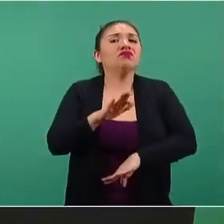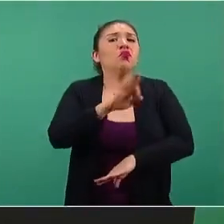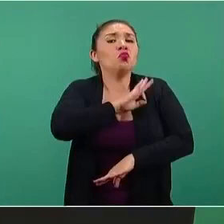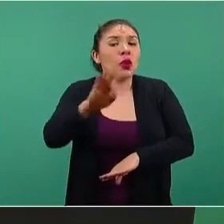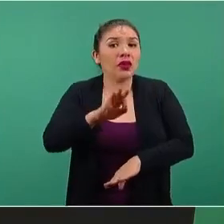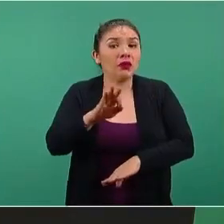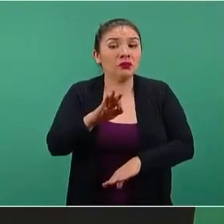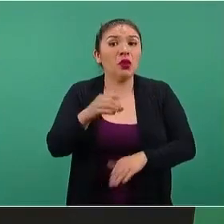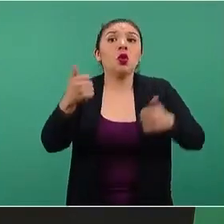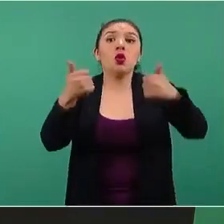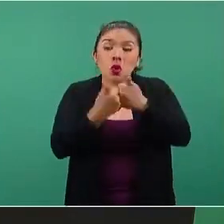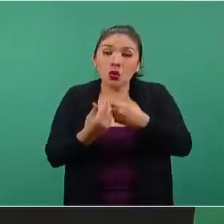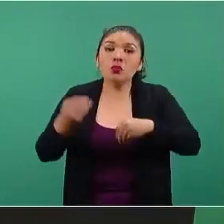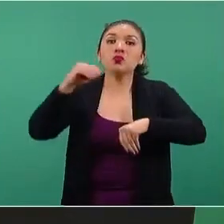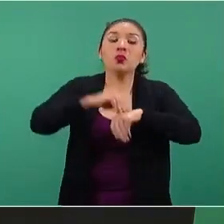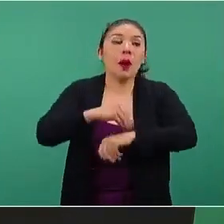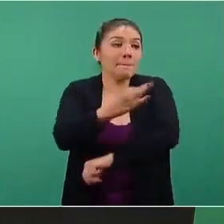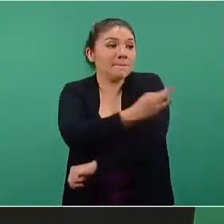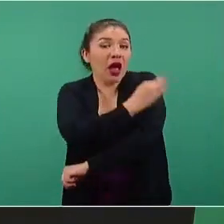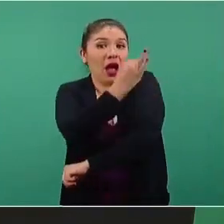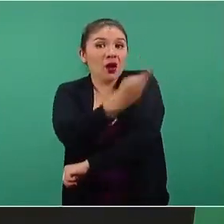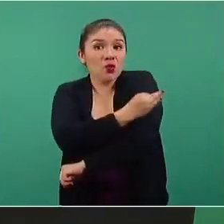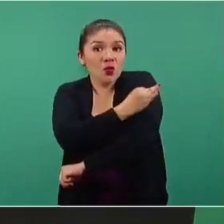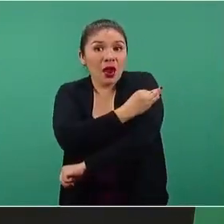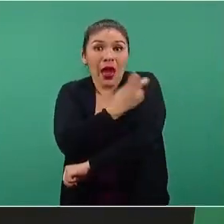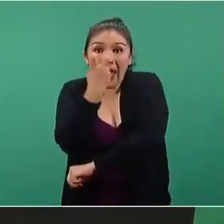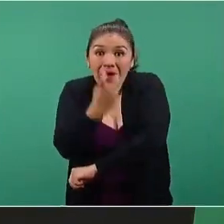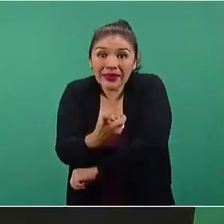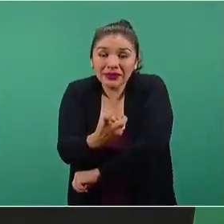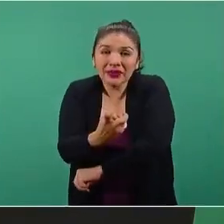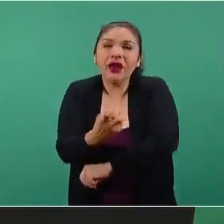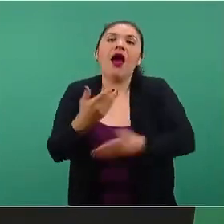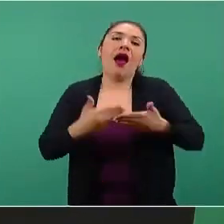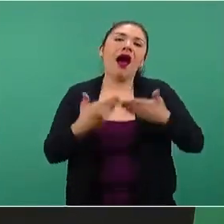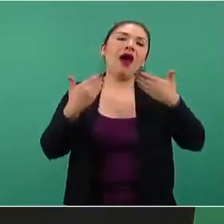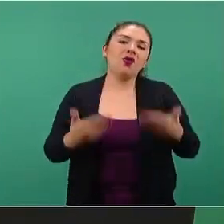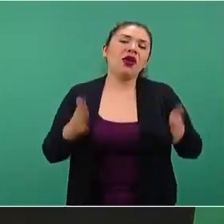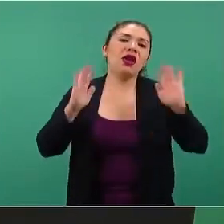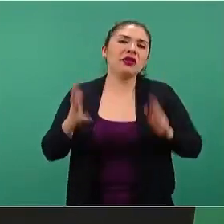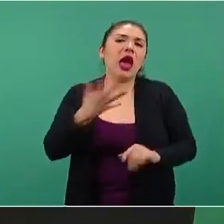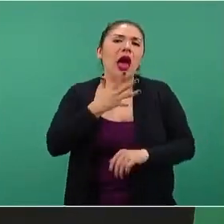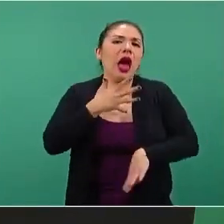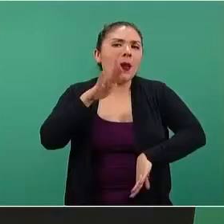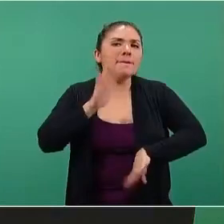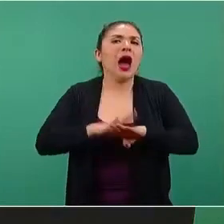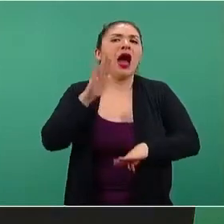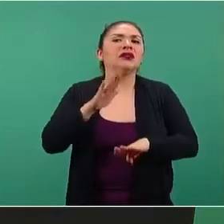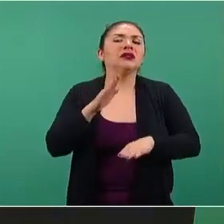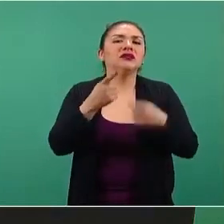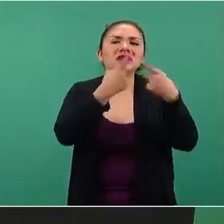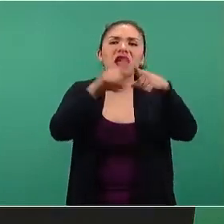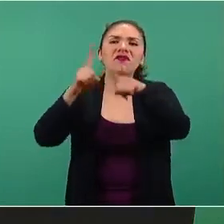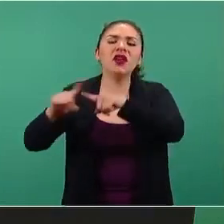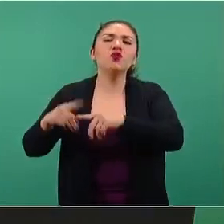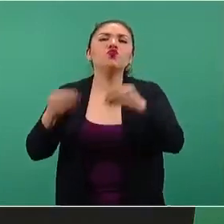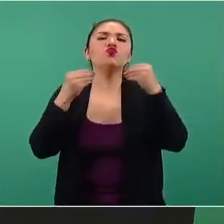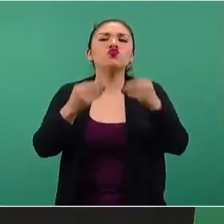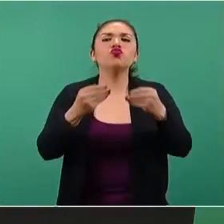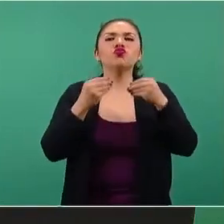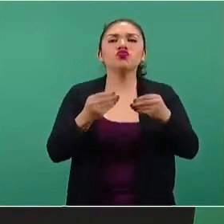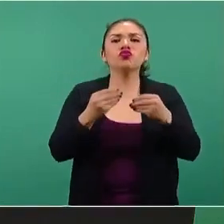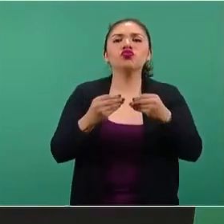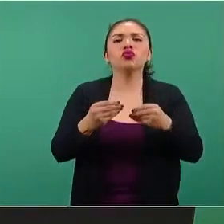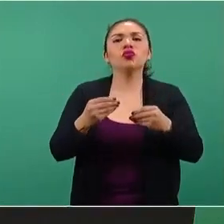a las que se le suma la vacunación, y tenemos ahora un conjunto más grande